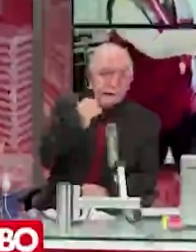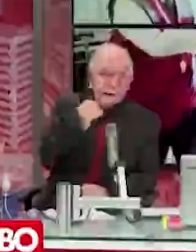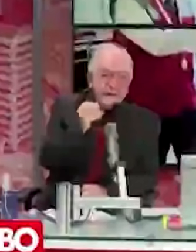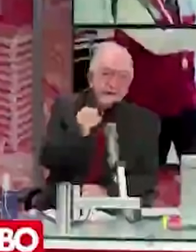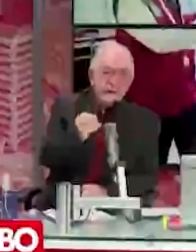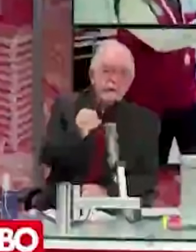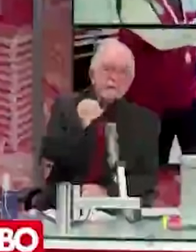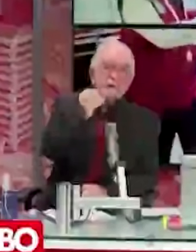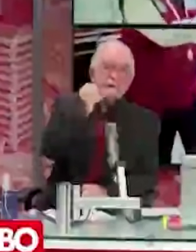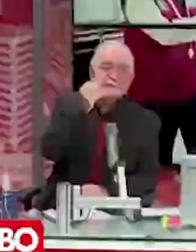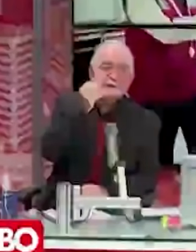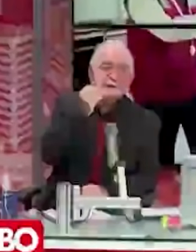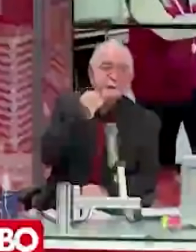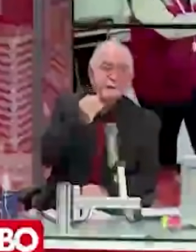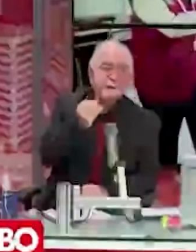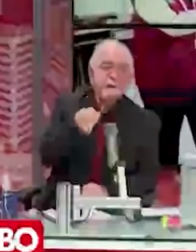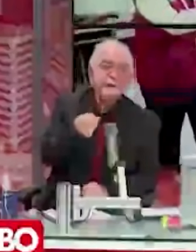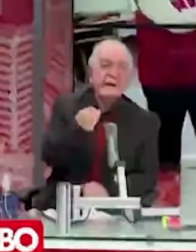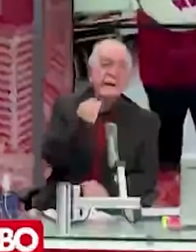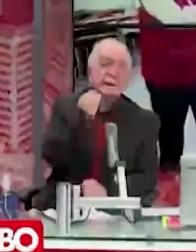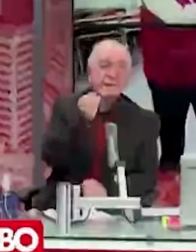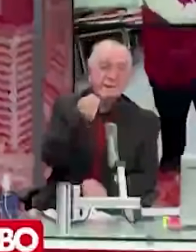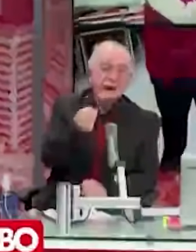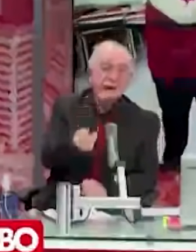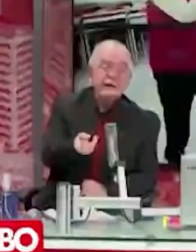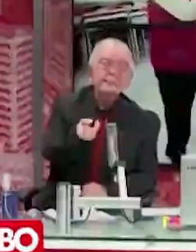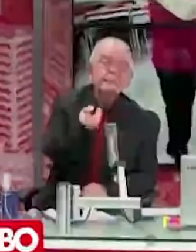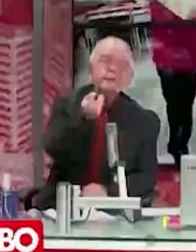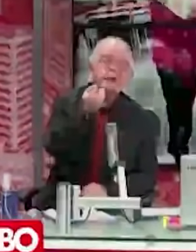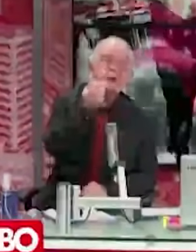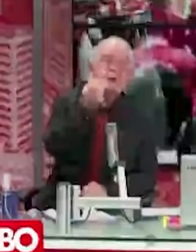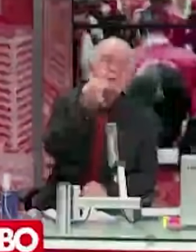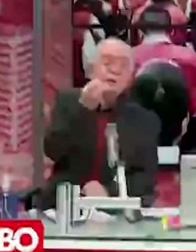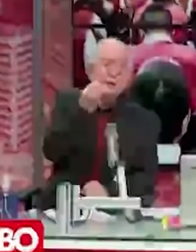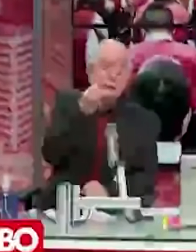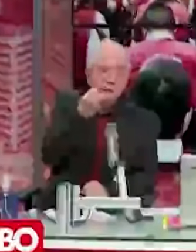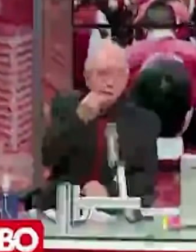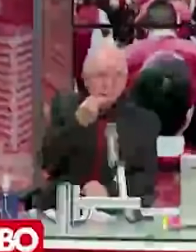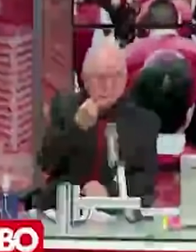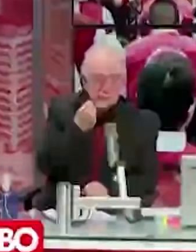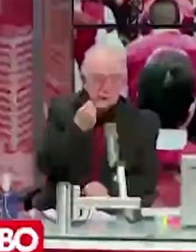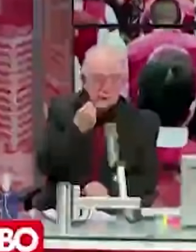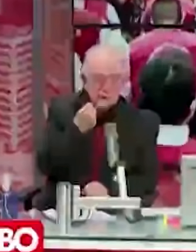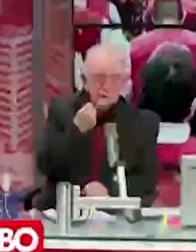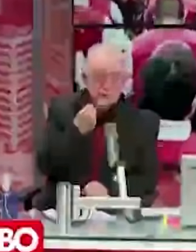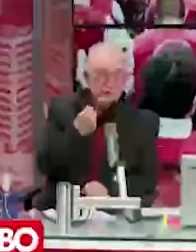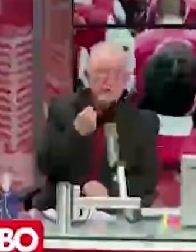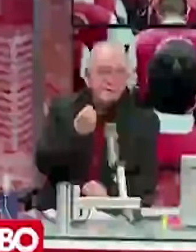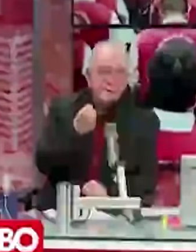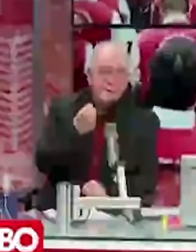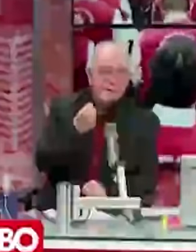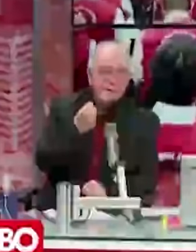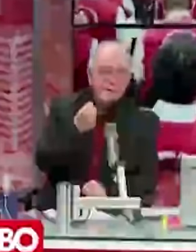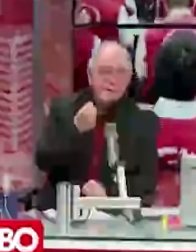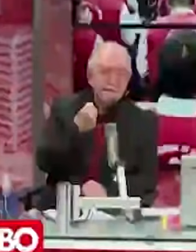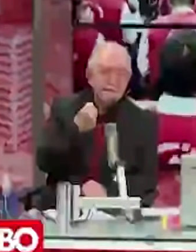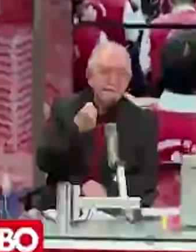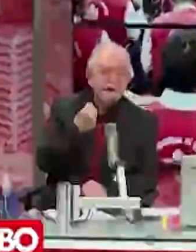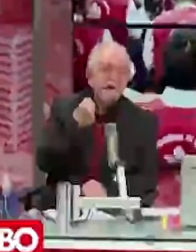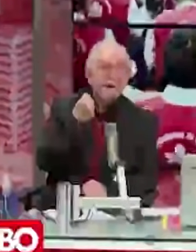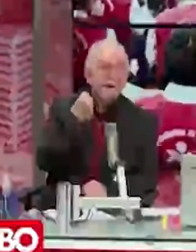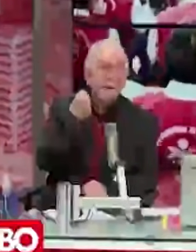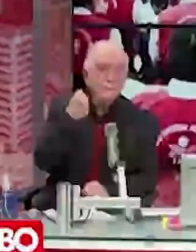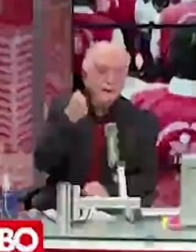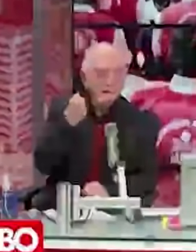esto es que los que están de acuerdo con que la jueza haya prohibido que el Jurado Nacional de